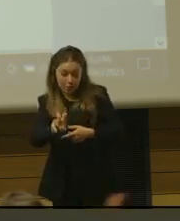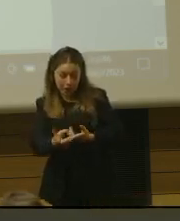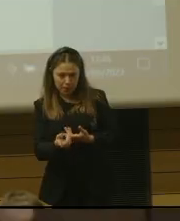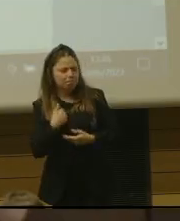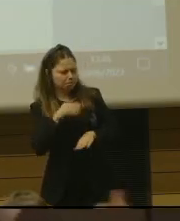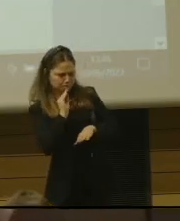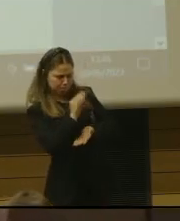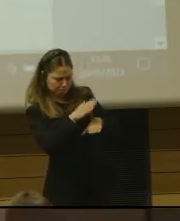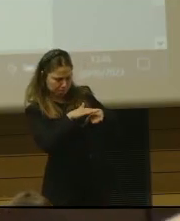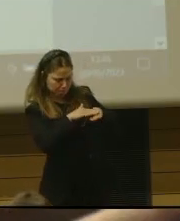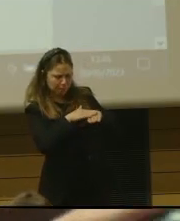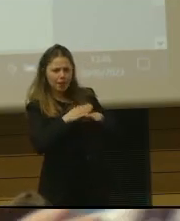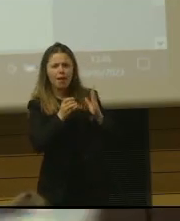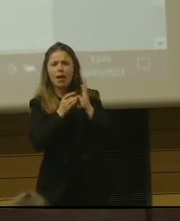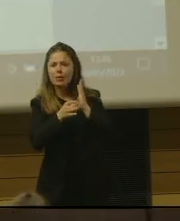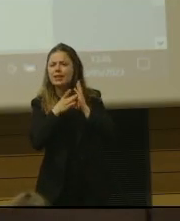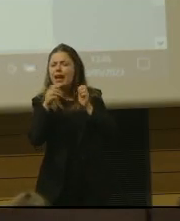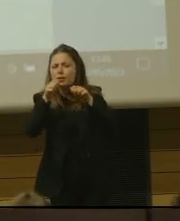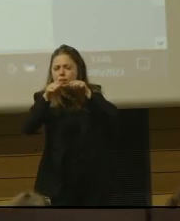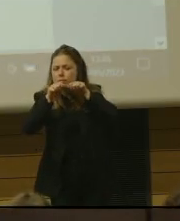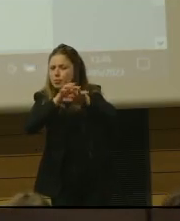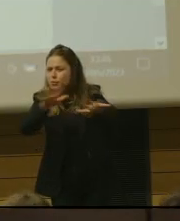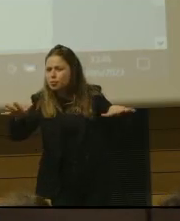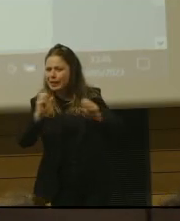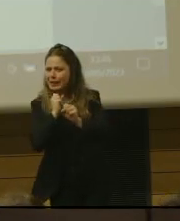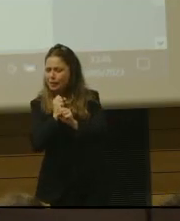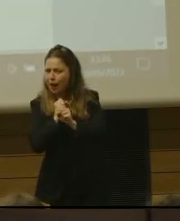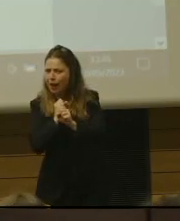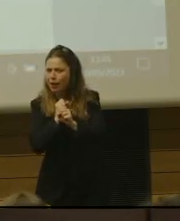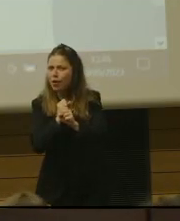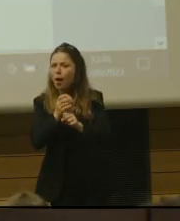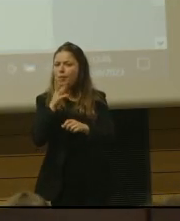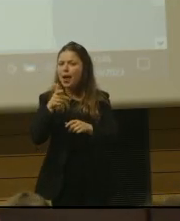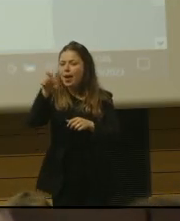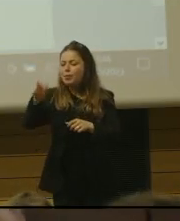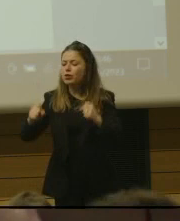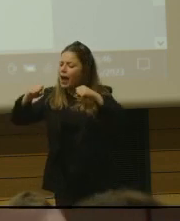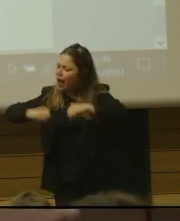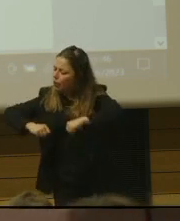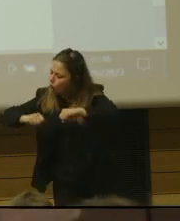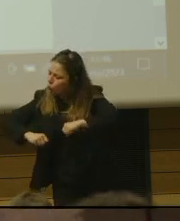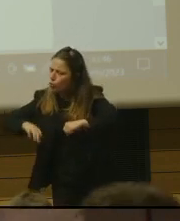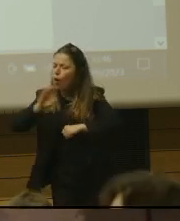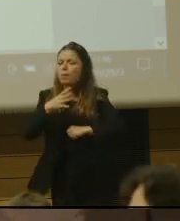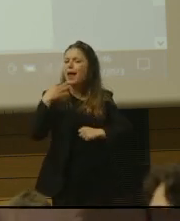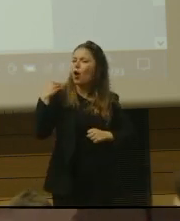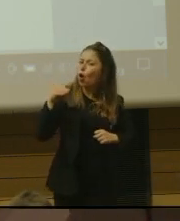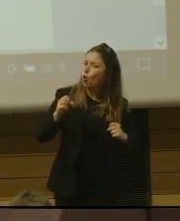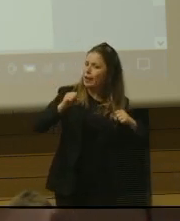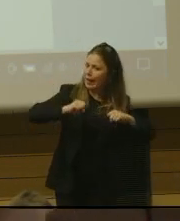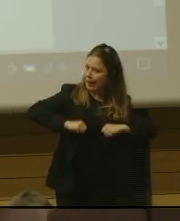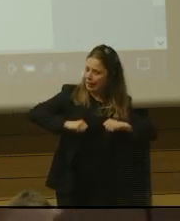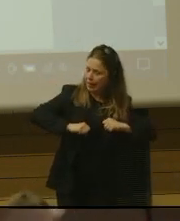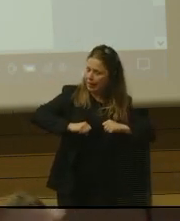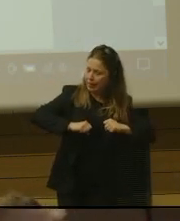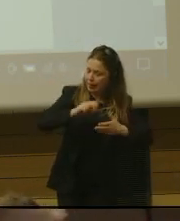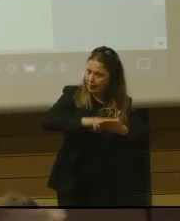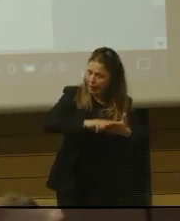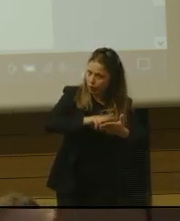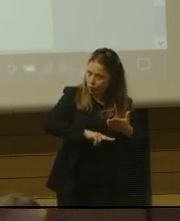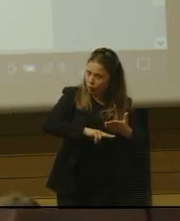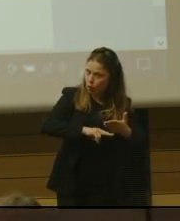¿Ese material que vosotros habéis hecho está difundido, está trabajado para el adulto gitano o para el joven gitano? Para todo tipo de